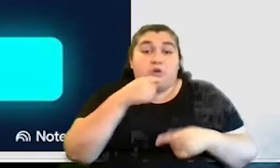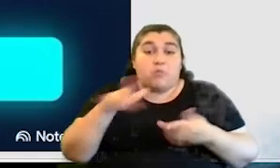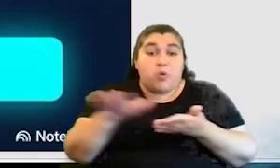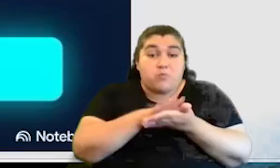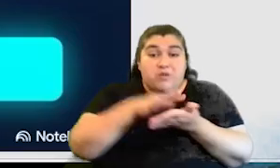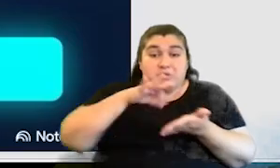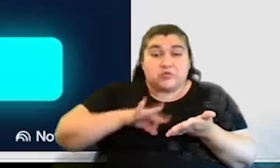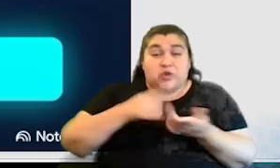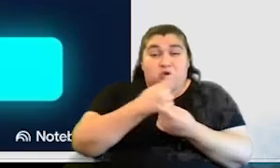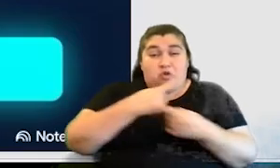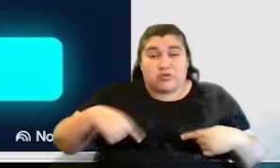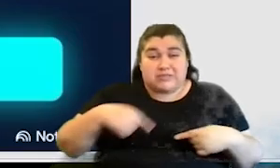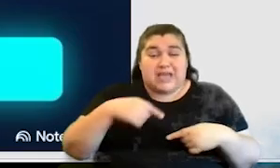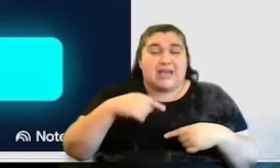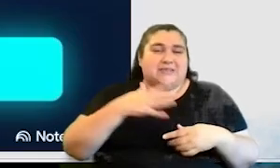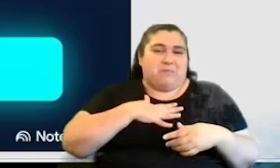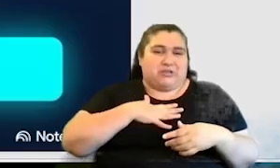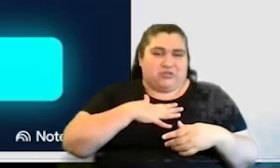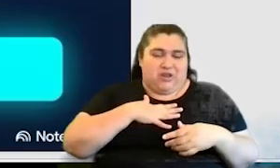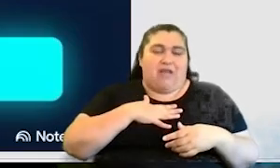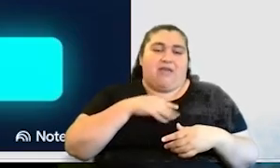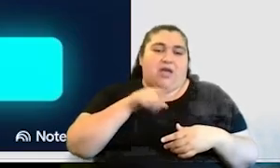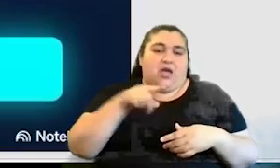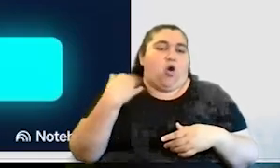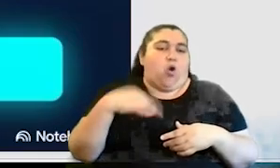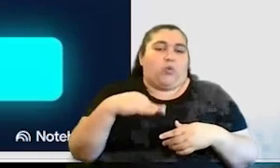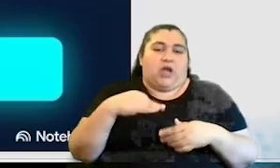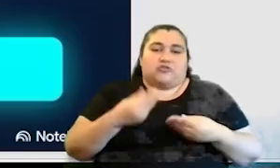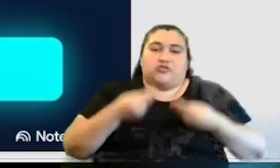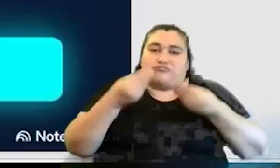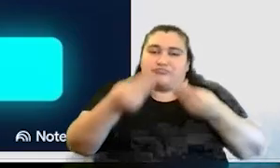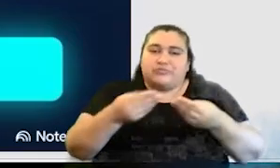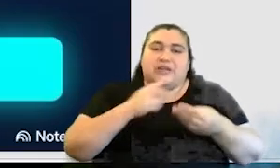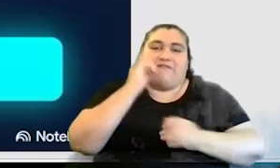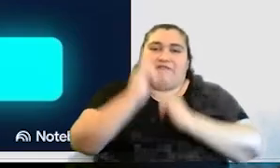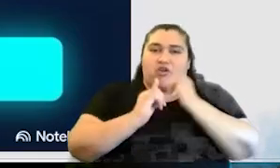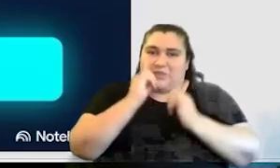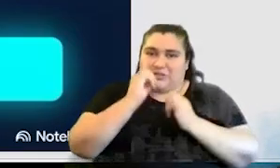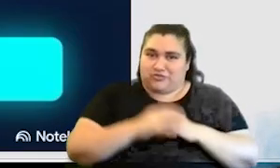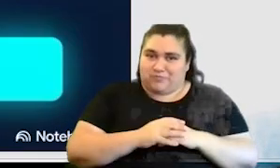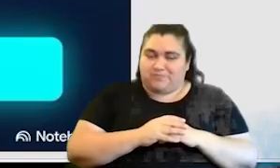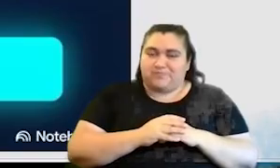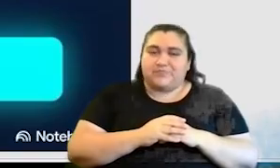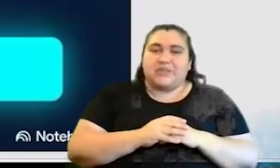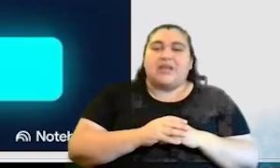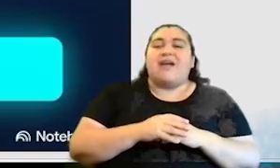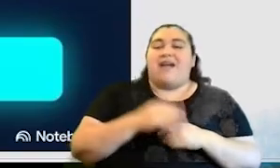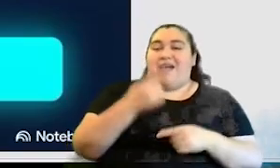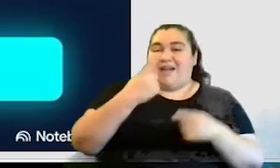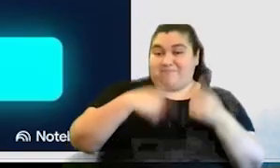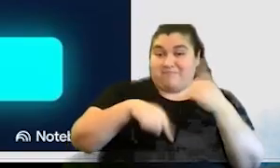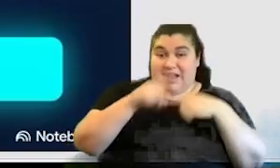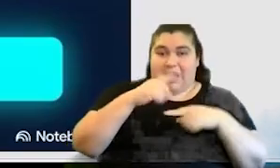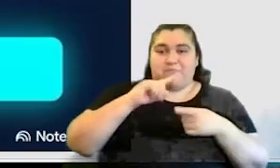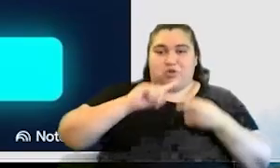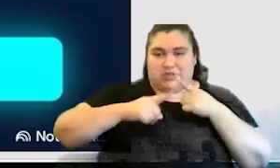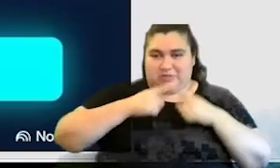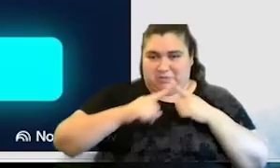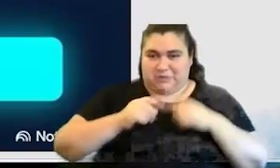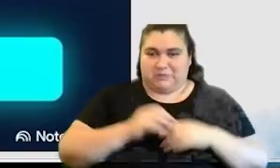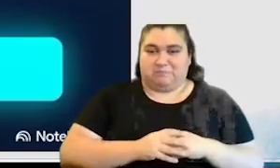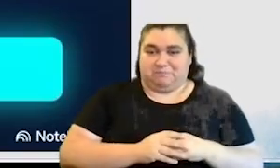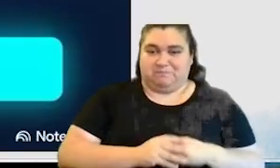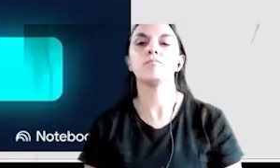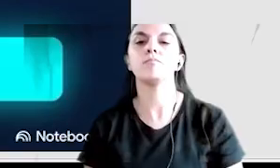de bienes personales, estamos obligados a presentar la informativa de bienes personales. Si nosotros no somos sujetos, en realidad ya es la determinativa,